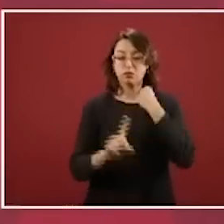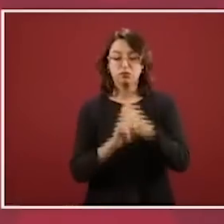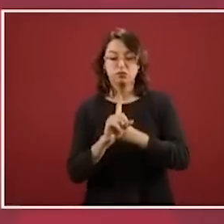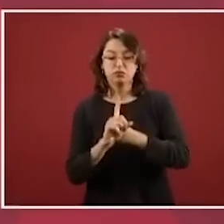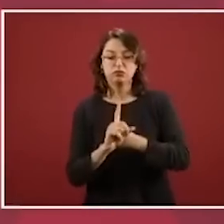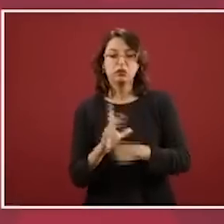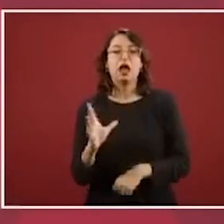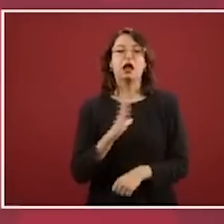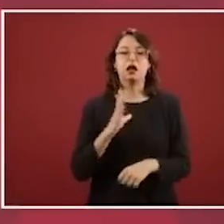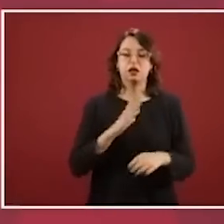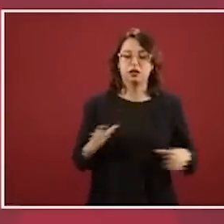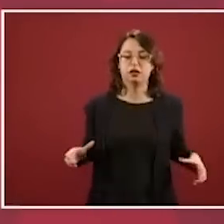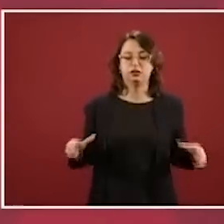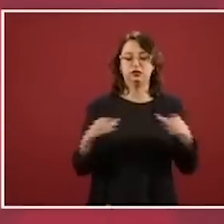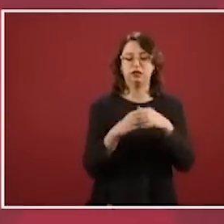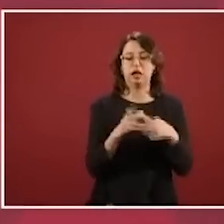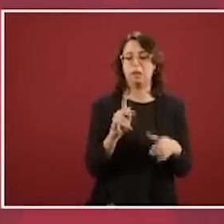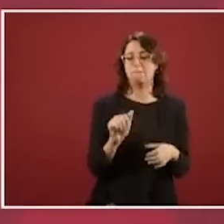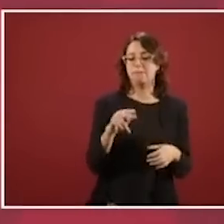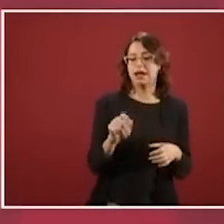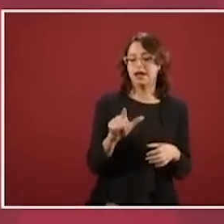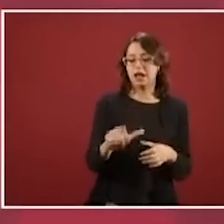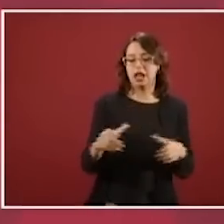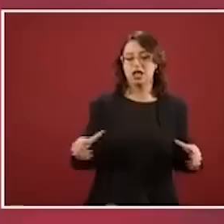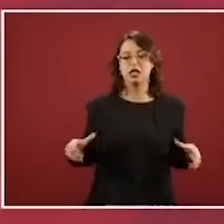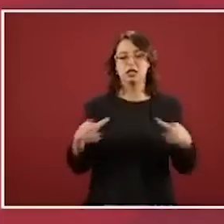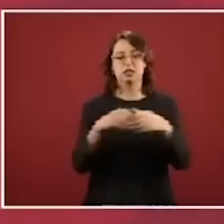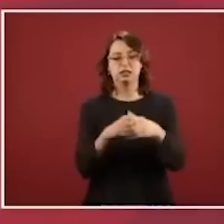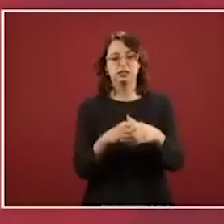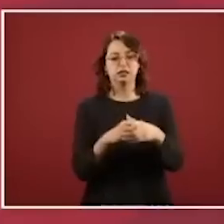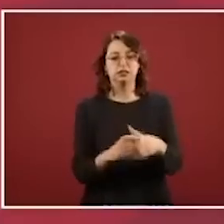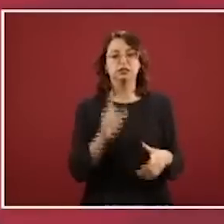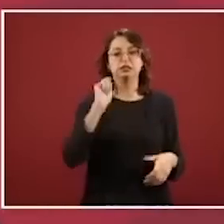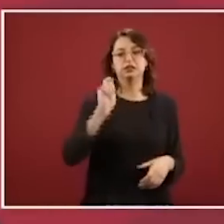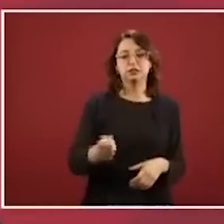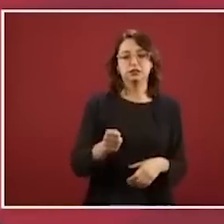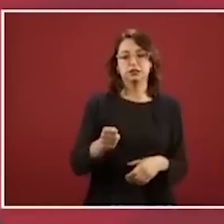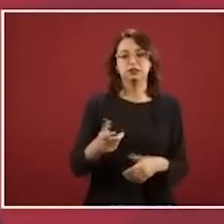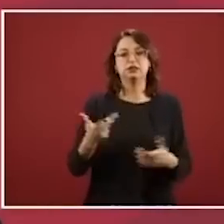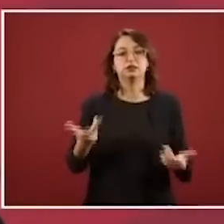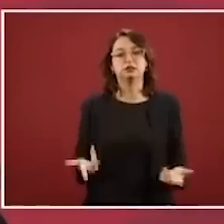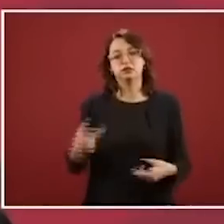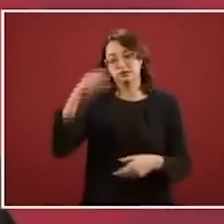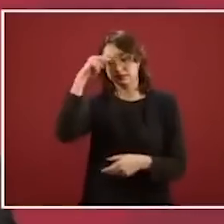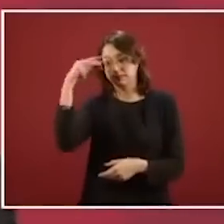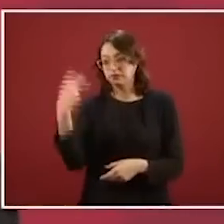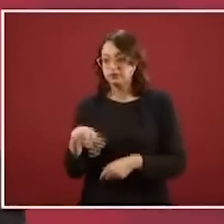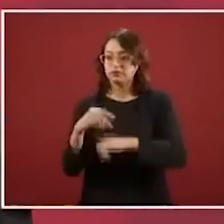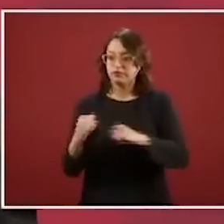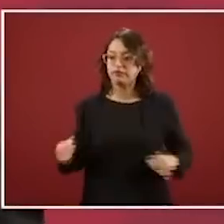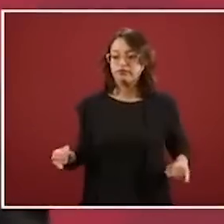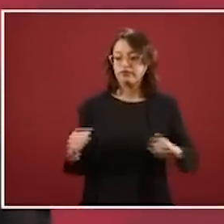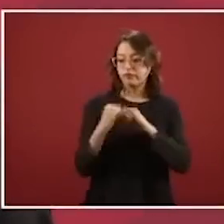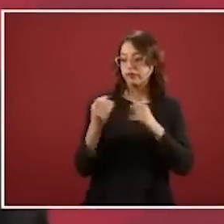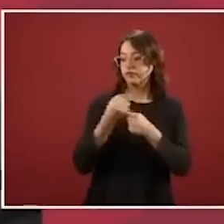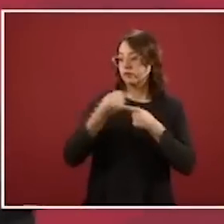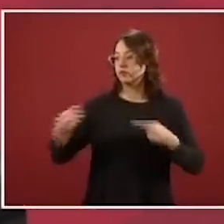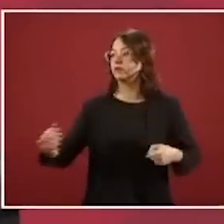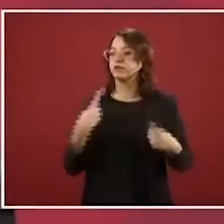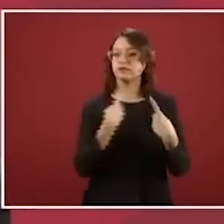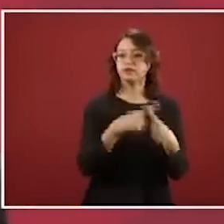tanto, México tiene que organizarse, sus instituciones, su organización,